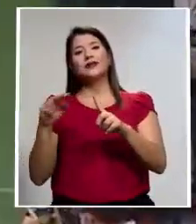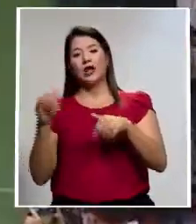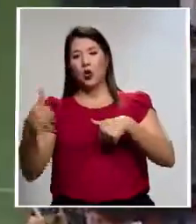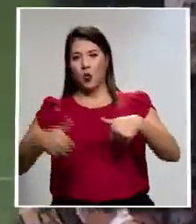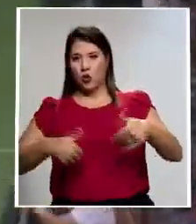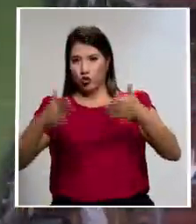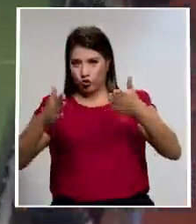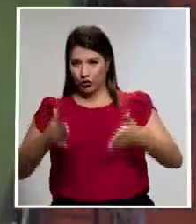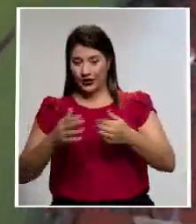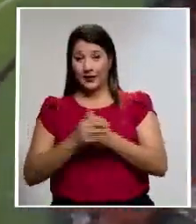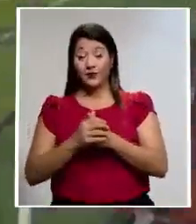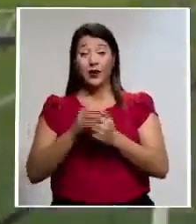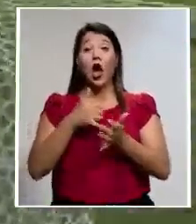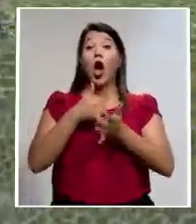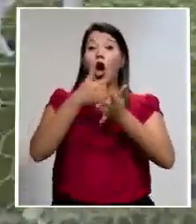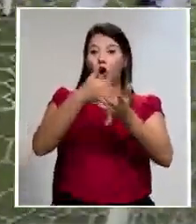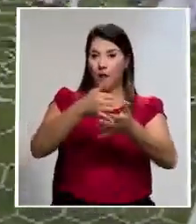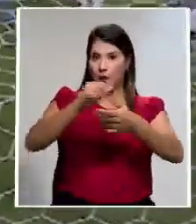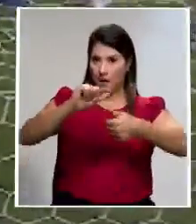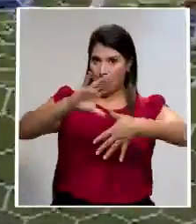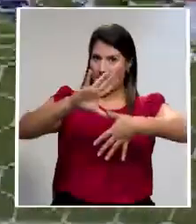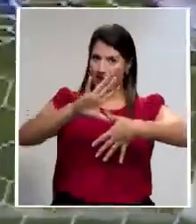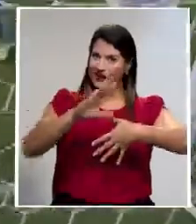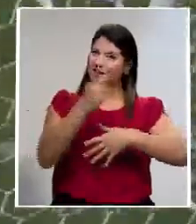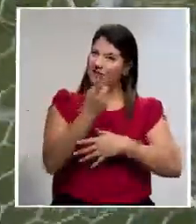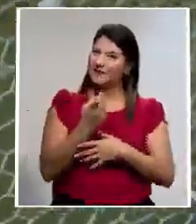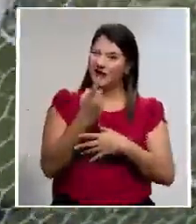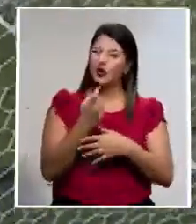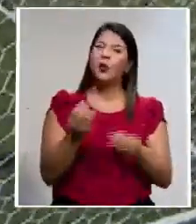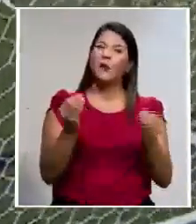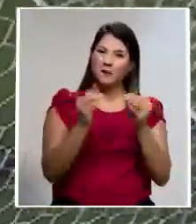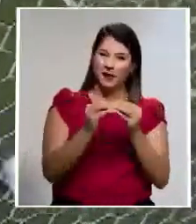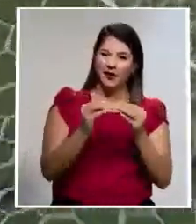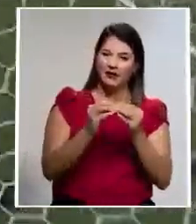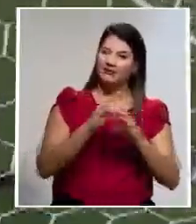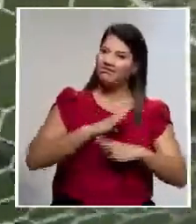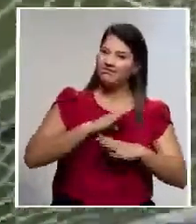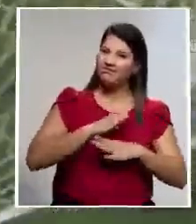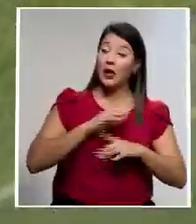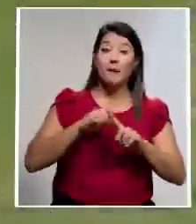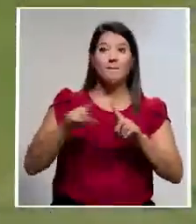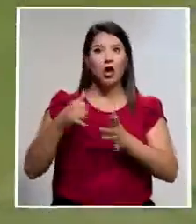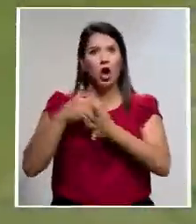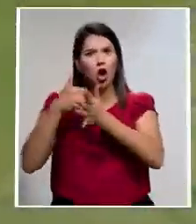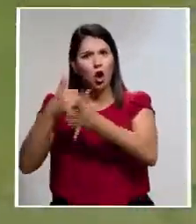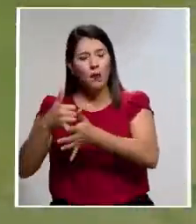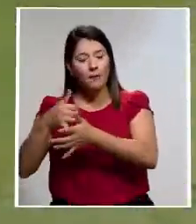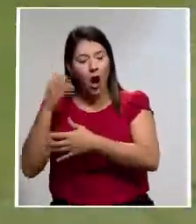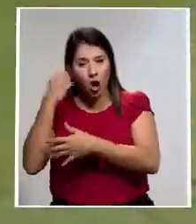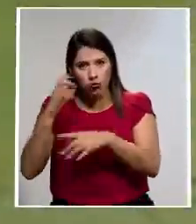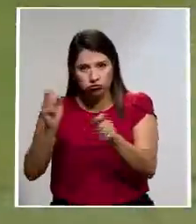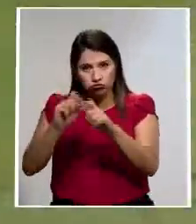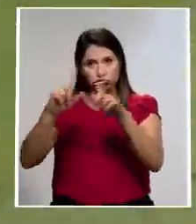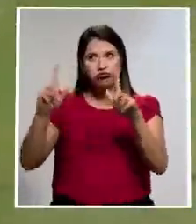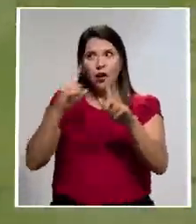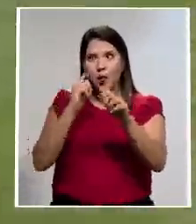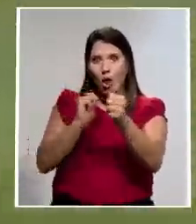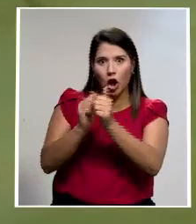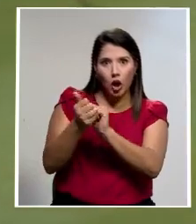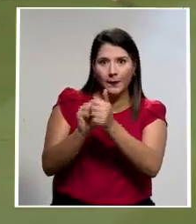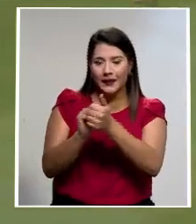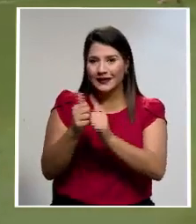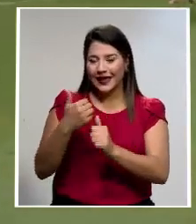la Copa América tuvo un nivel que dejó que desear en la mayoría de selecciones, la Copa de Oro más bien ha sorprendido en esta ocasión por la competencia que han